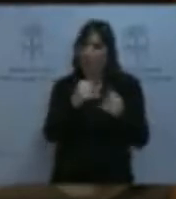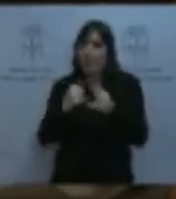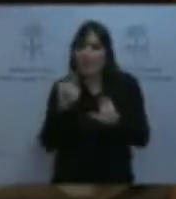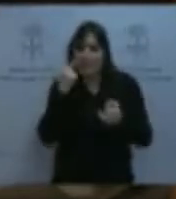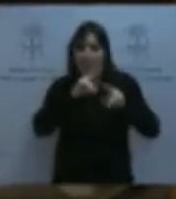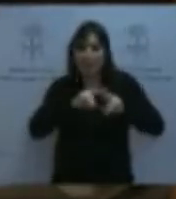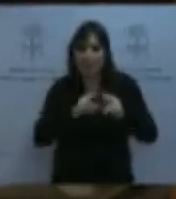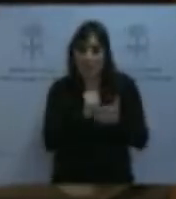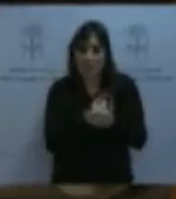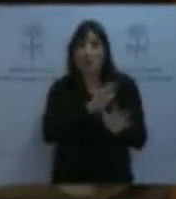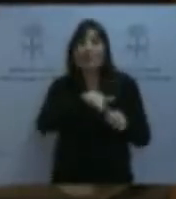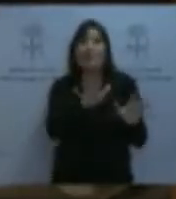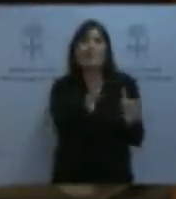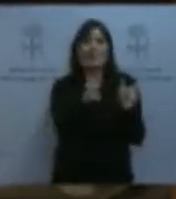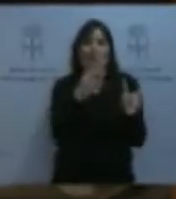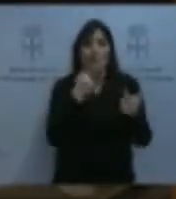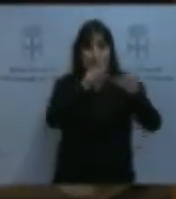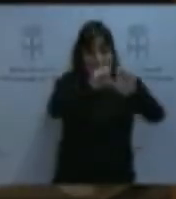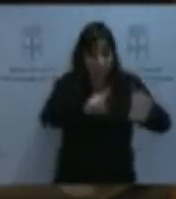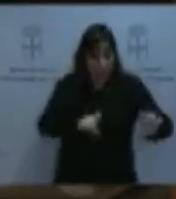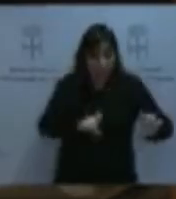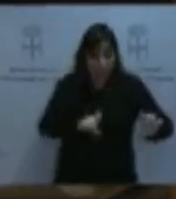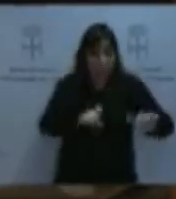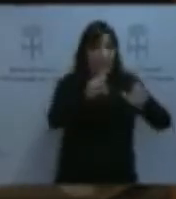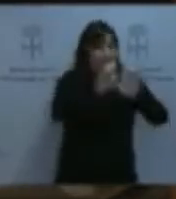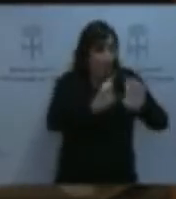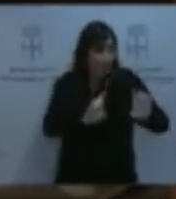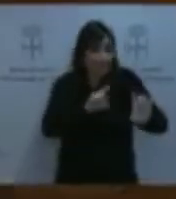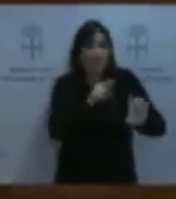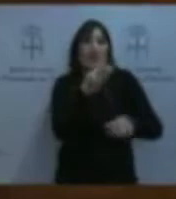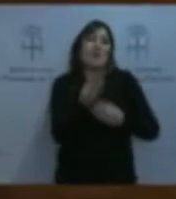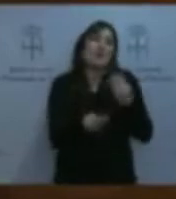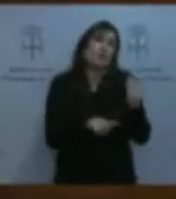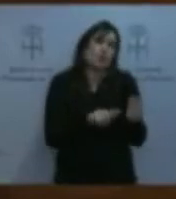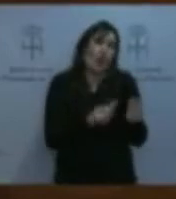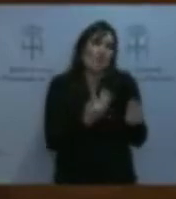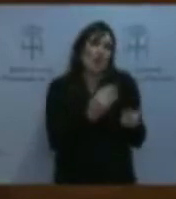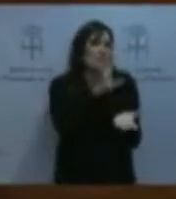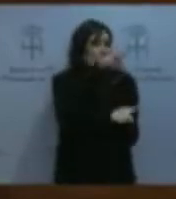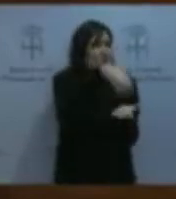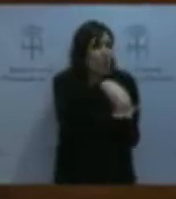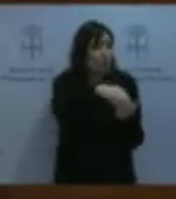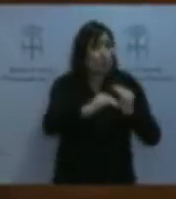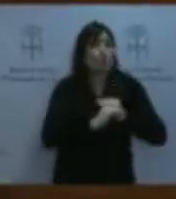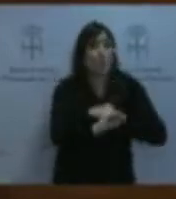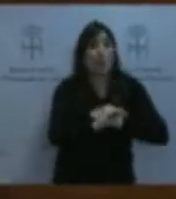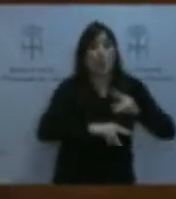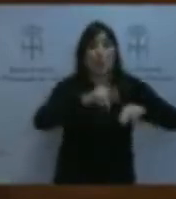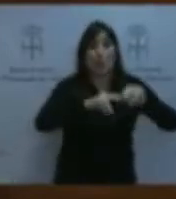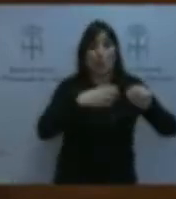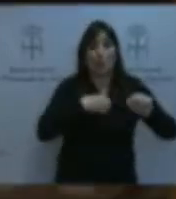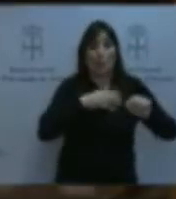empresas que han utilizado y se han instalado en suelo no urbanizable aprovechando ese desorden. Esas son las primeras. Pero también